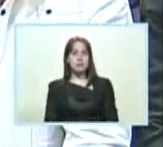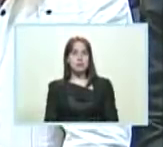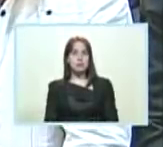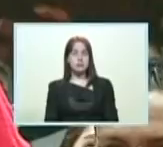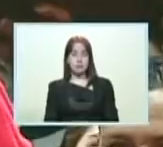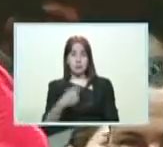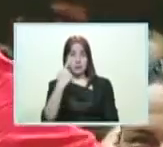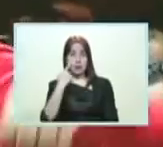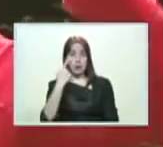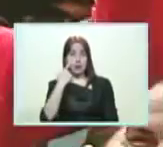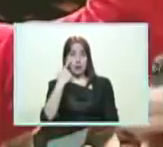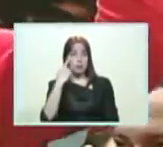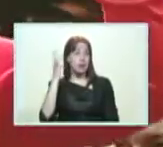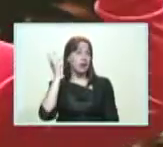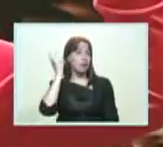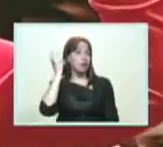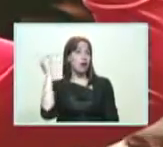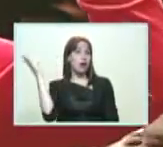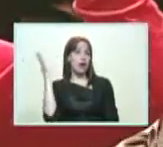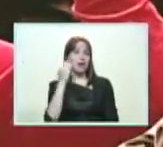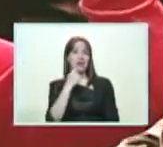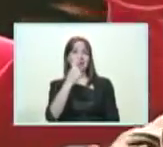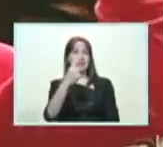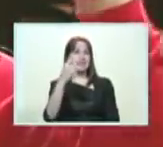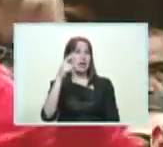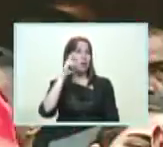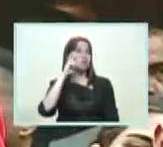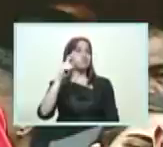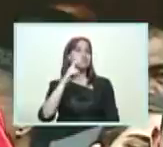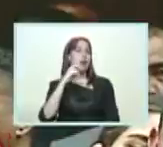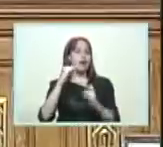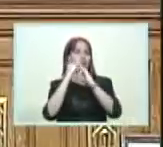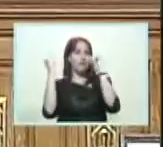Mira, aquí está una constituyente con su embarazo feliz.